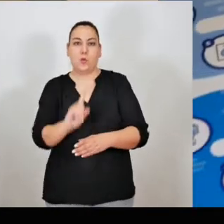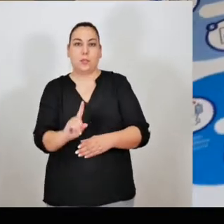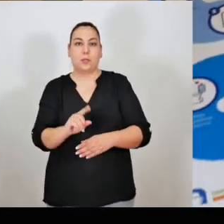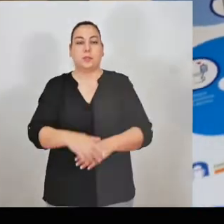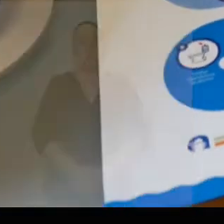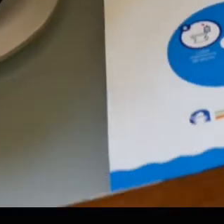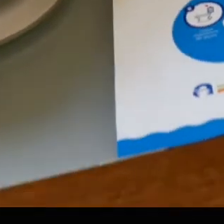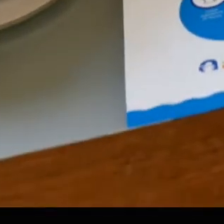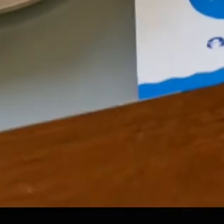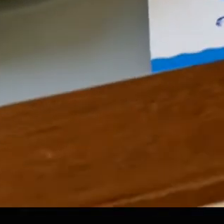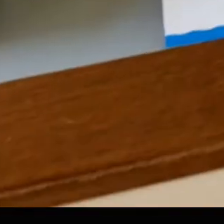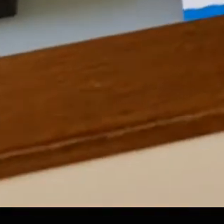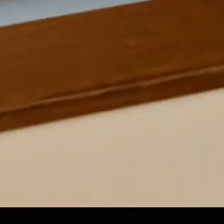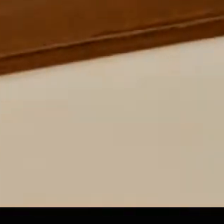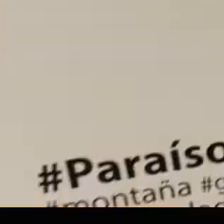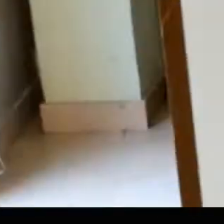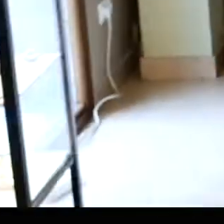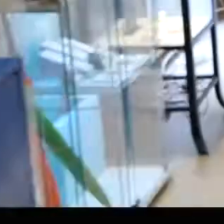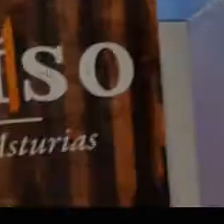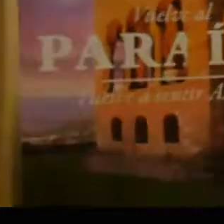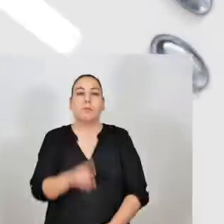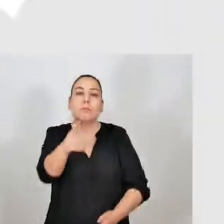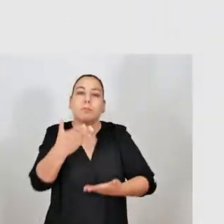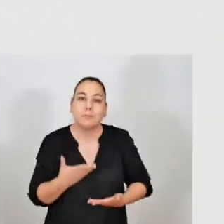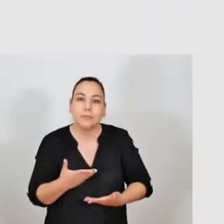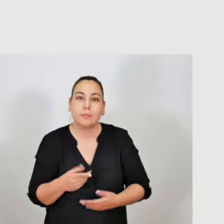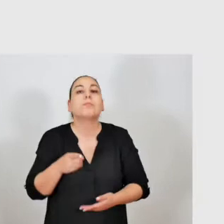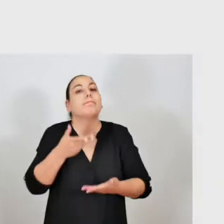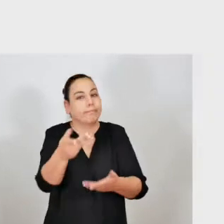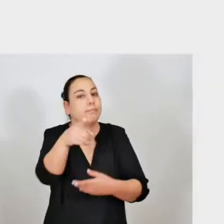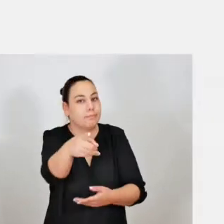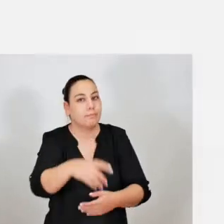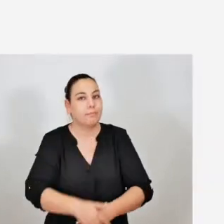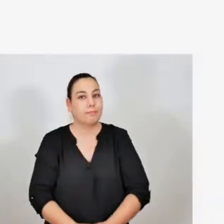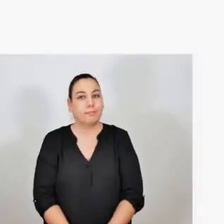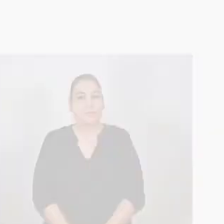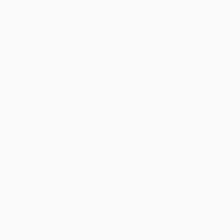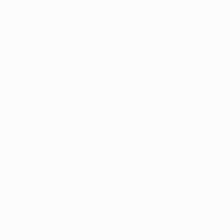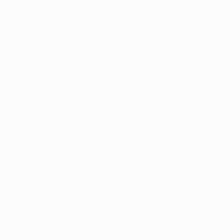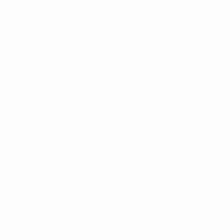Ayúdanos y ayúdate.